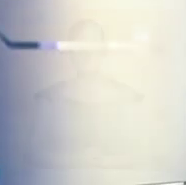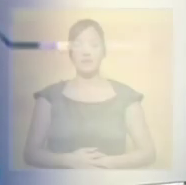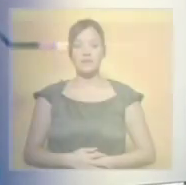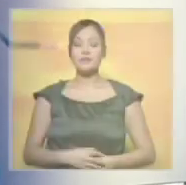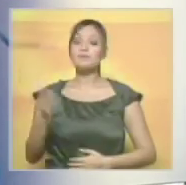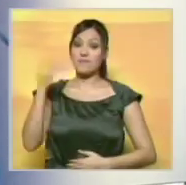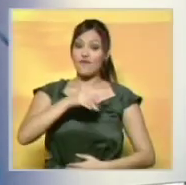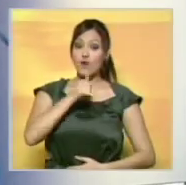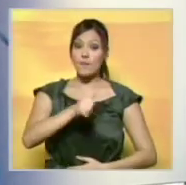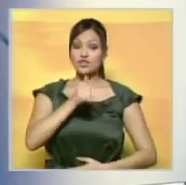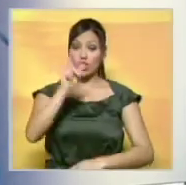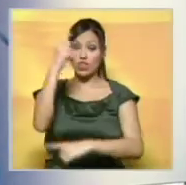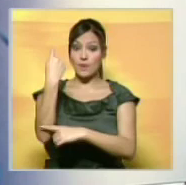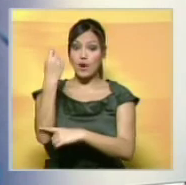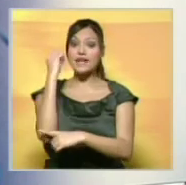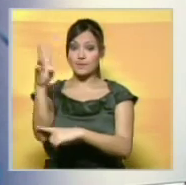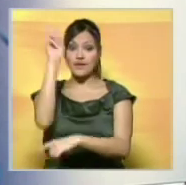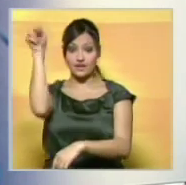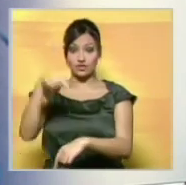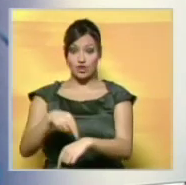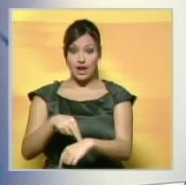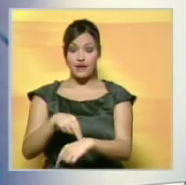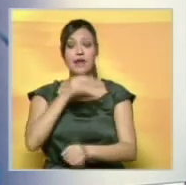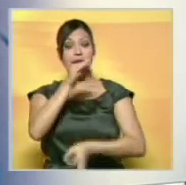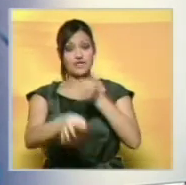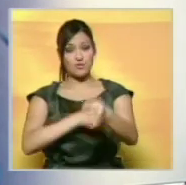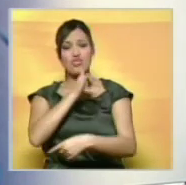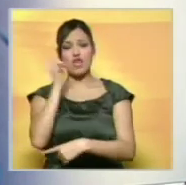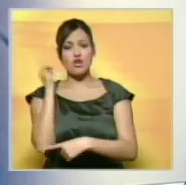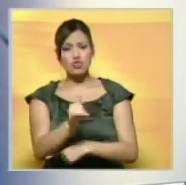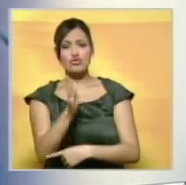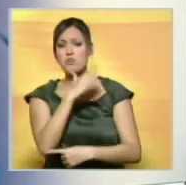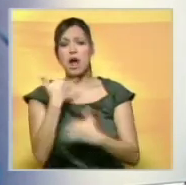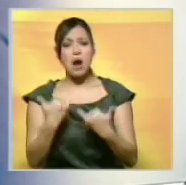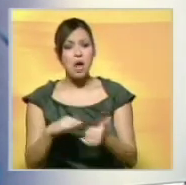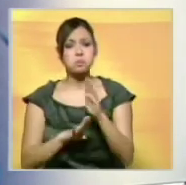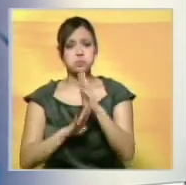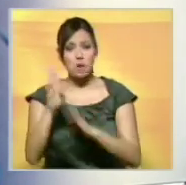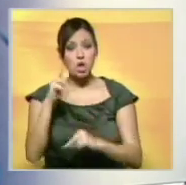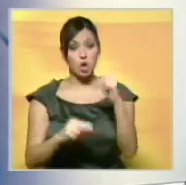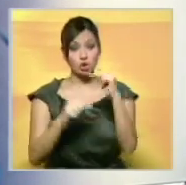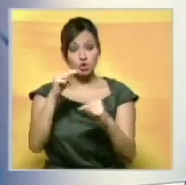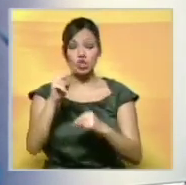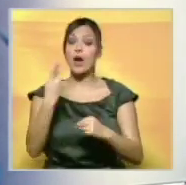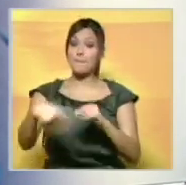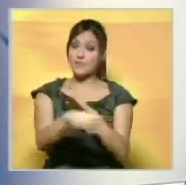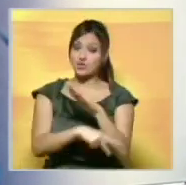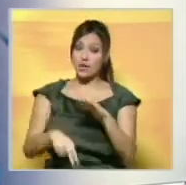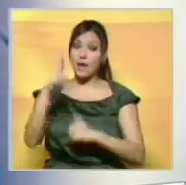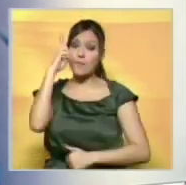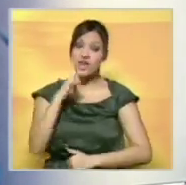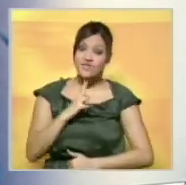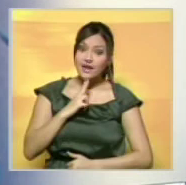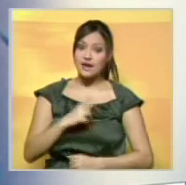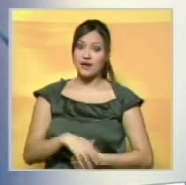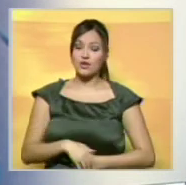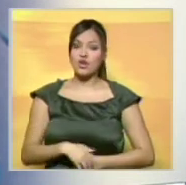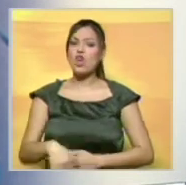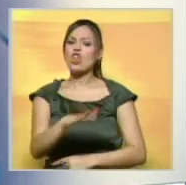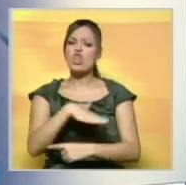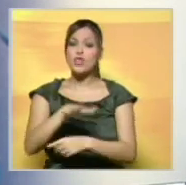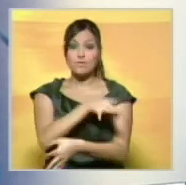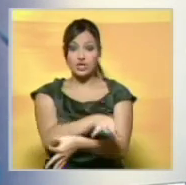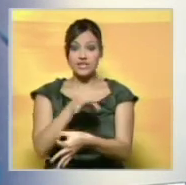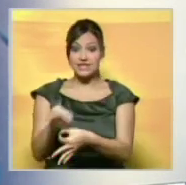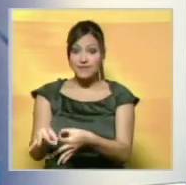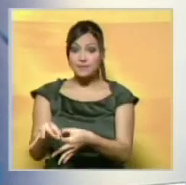Continuamos con más información. El diputado de la Asamblea Nacional, Irán Gaviria, denunció que no existen avances en la construcción del preescolar bolivariano Barbacoas, ubicado en el